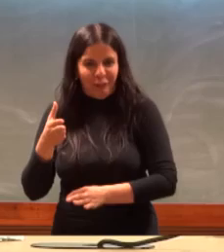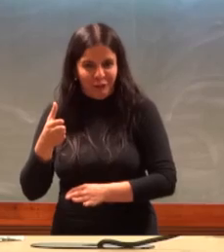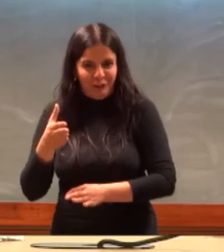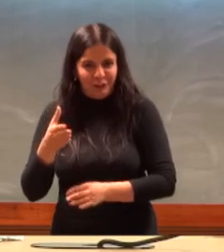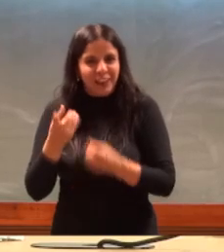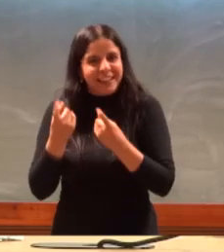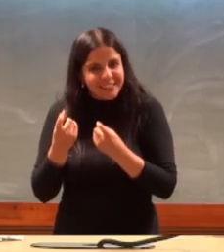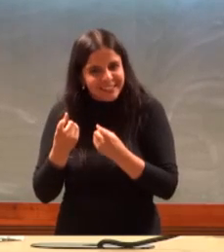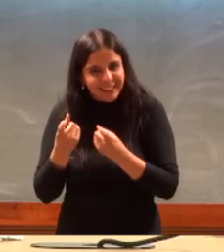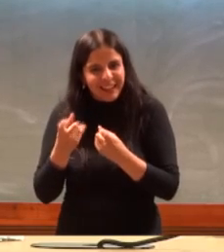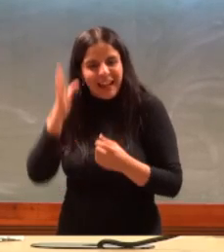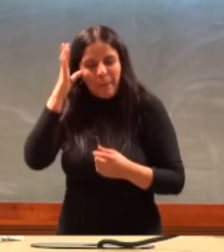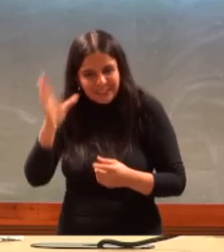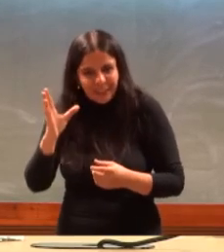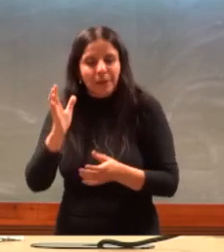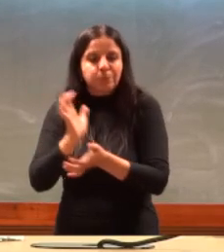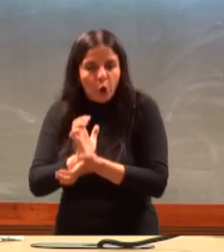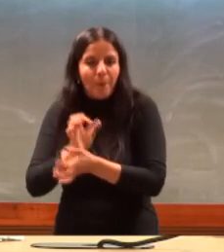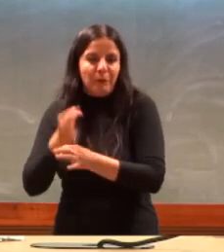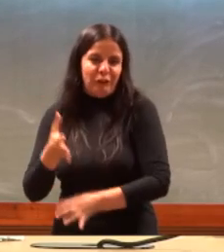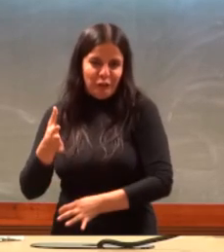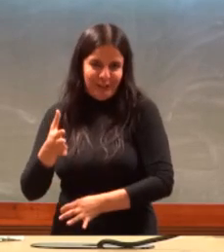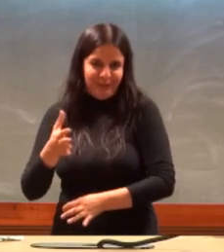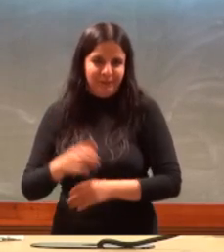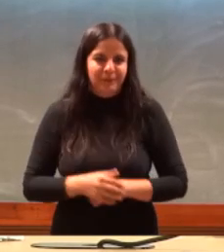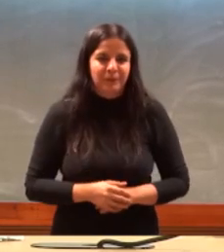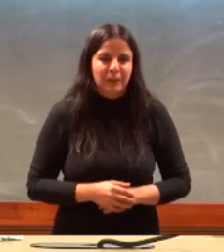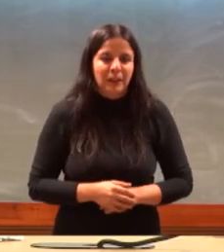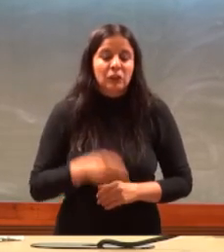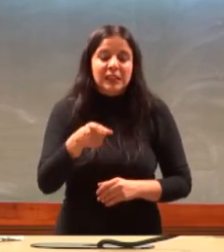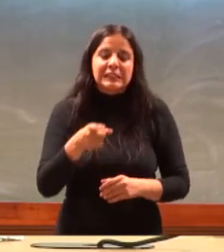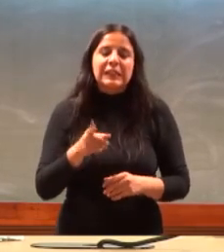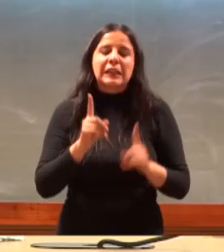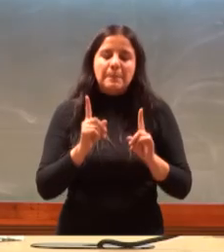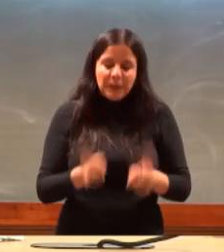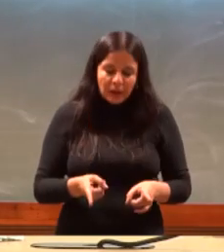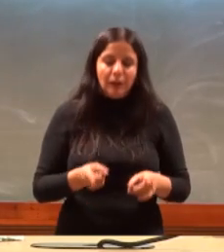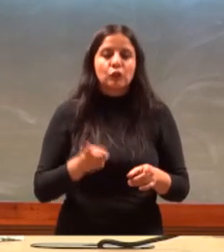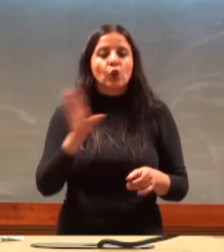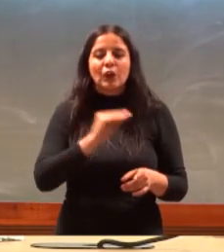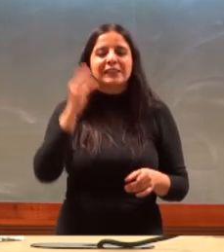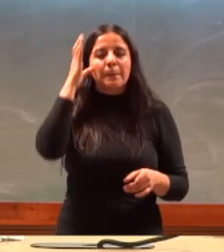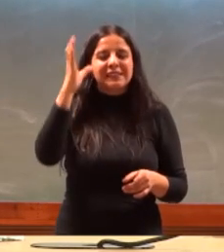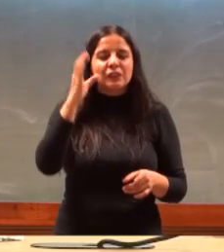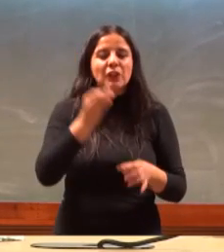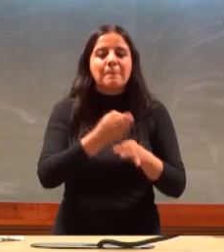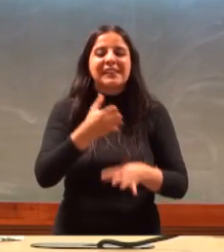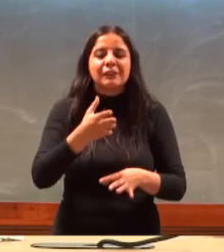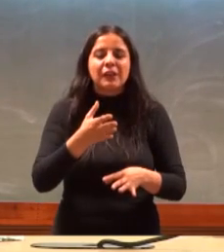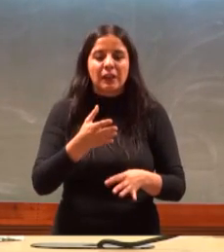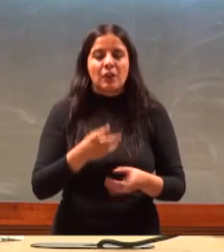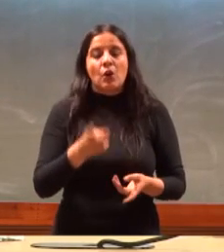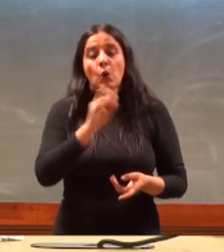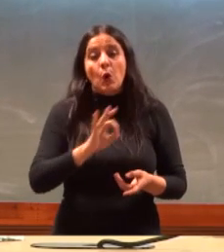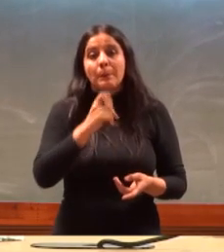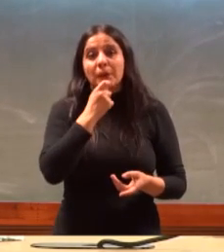la formación continua para mayores Perdón capacitaciones específicas por áreas sino también hay que trabajar el tema de promover la licencia